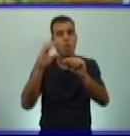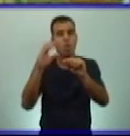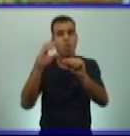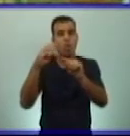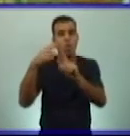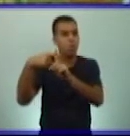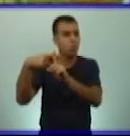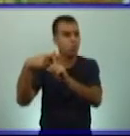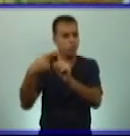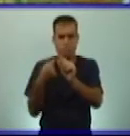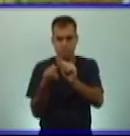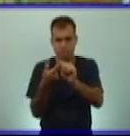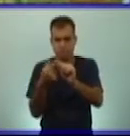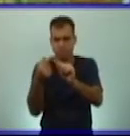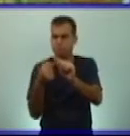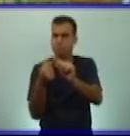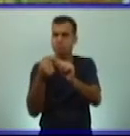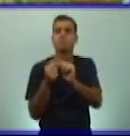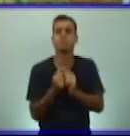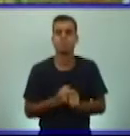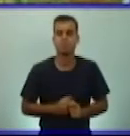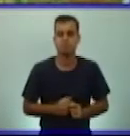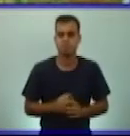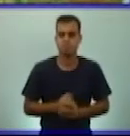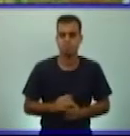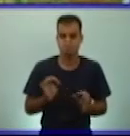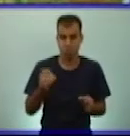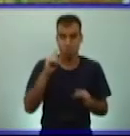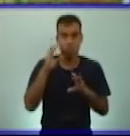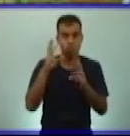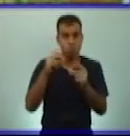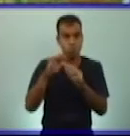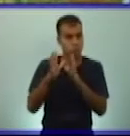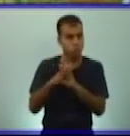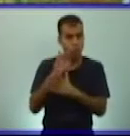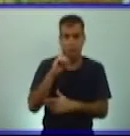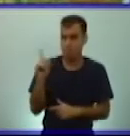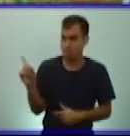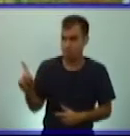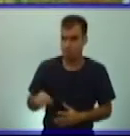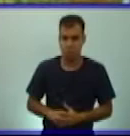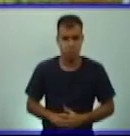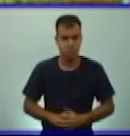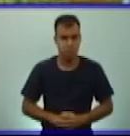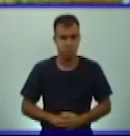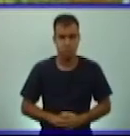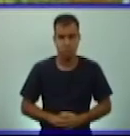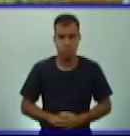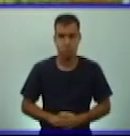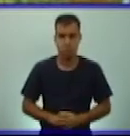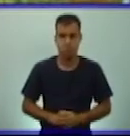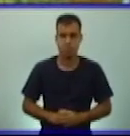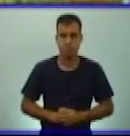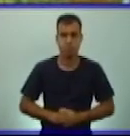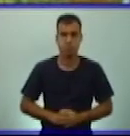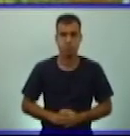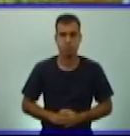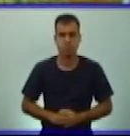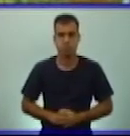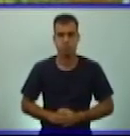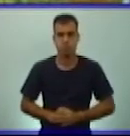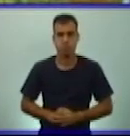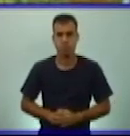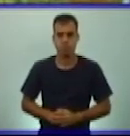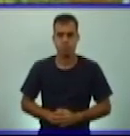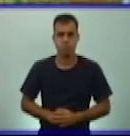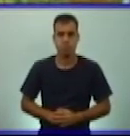49 minutos, 36 segundos de latitud norte y 77 grados, 40 minutos, 36 segundos de